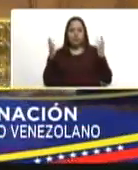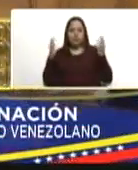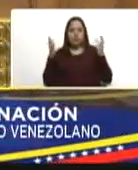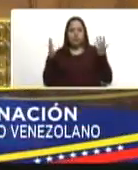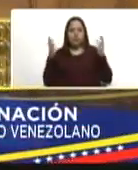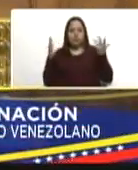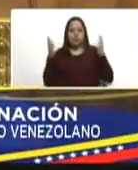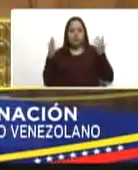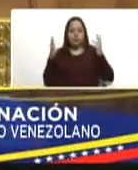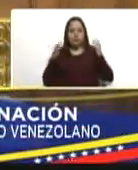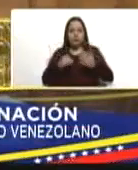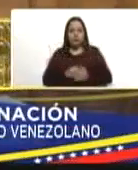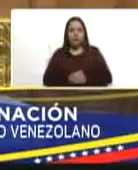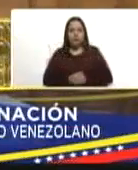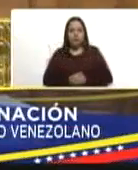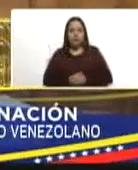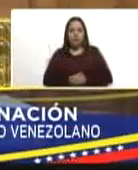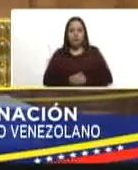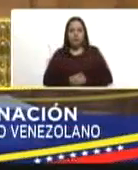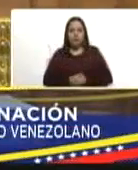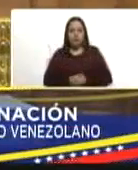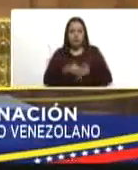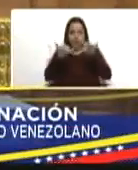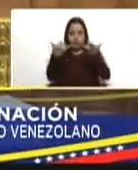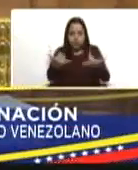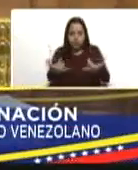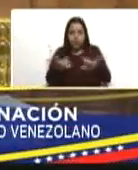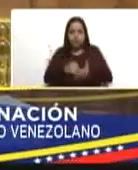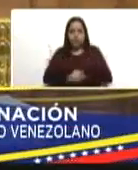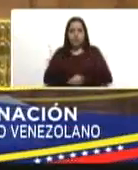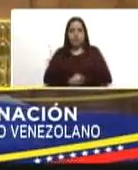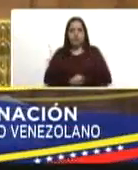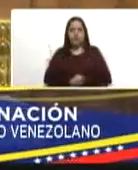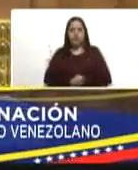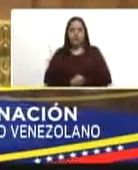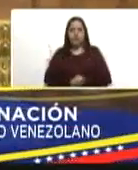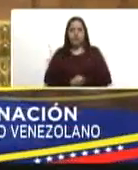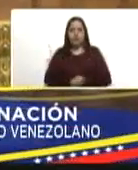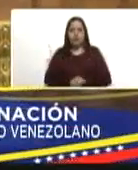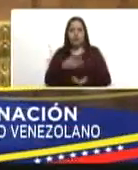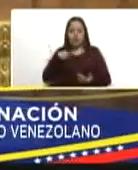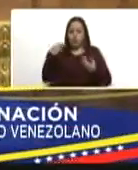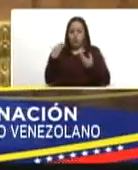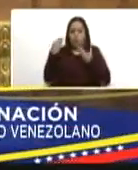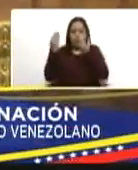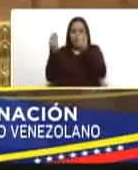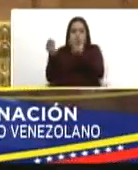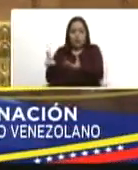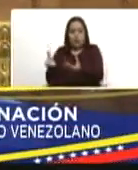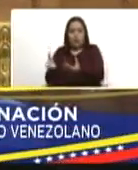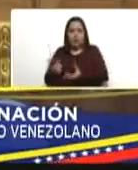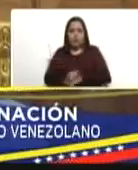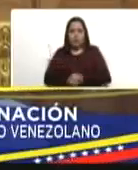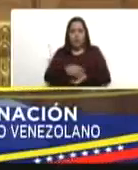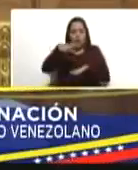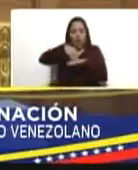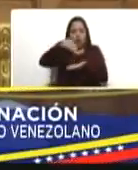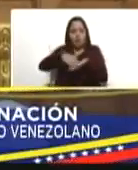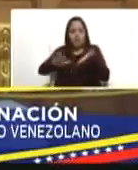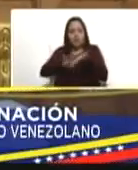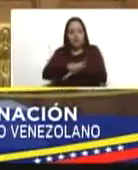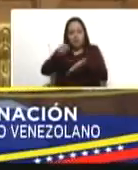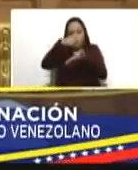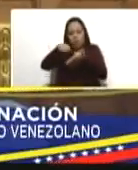procedo procedo procedo a entregar copia del